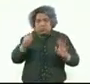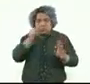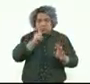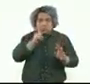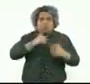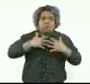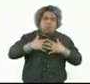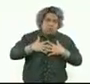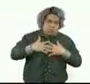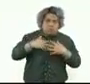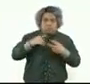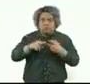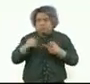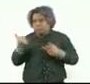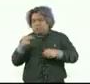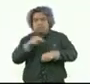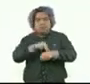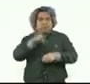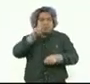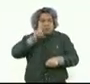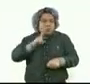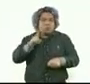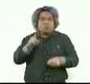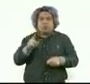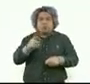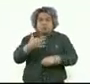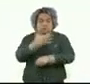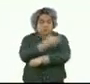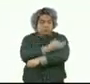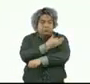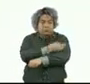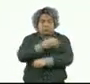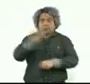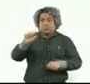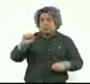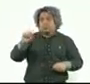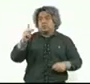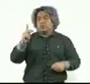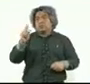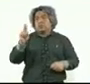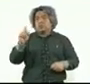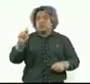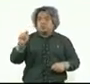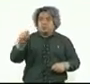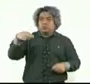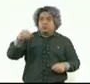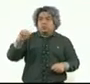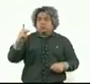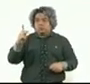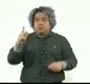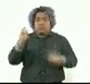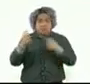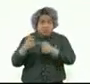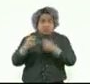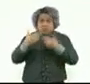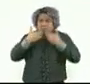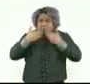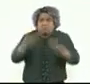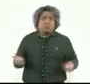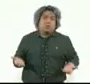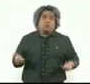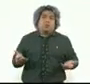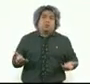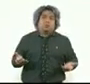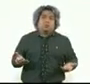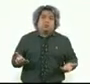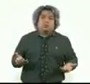yo, Oliva, todos, es la vacuna Sputnik es una vacuna muy, muy, muy buena. Igual de buena que las demás.